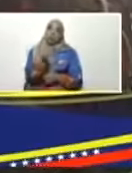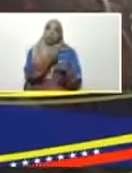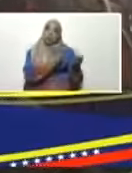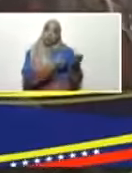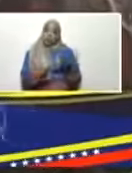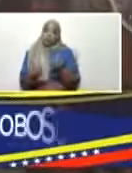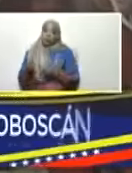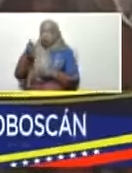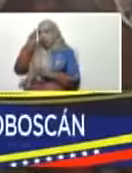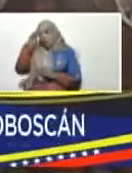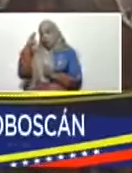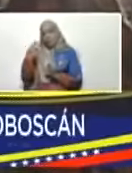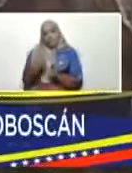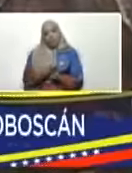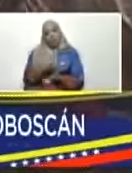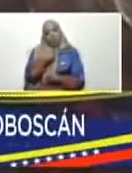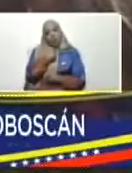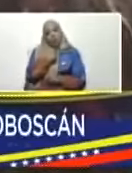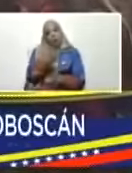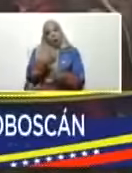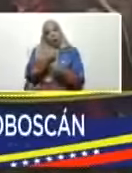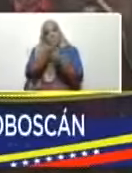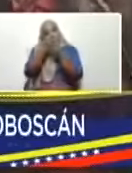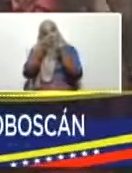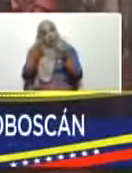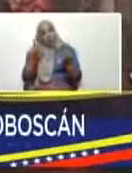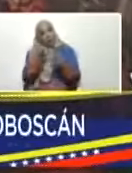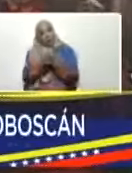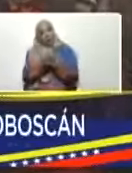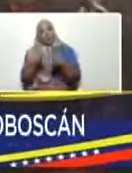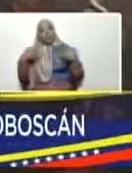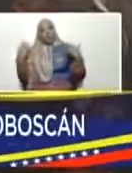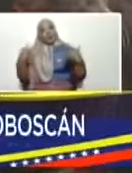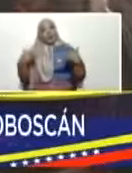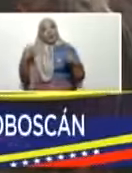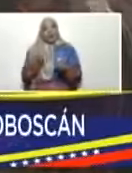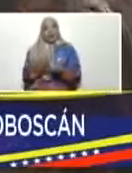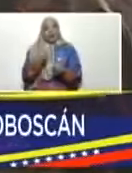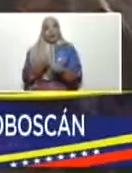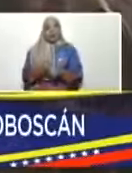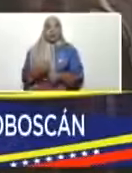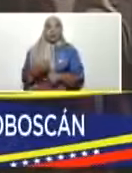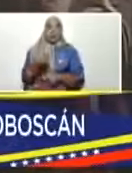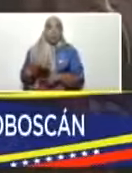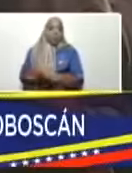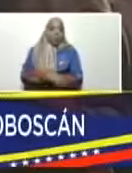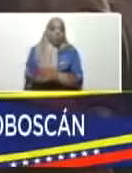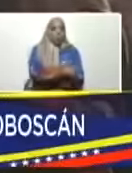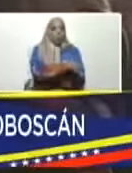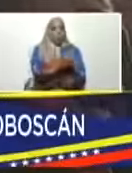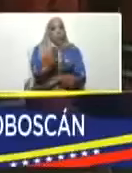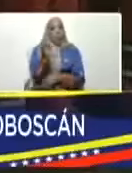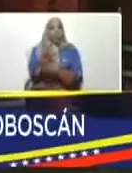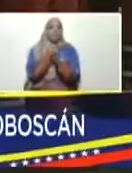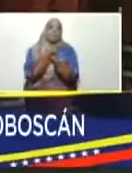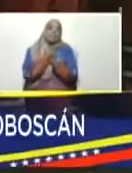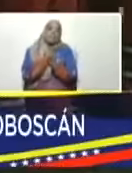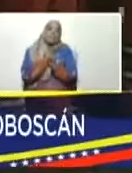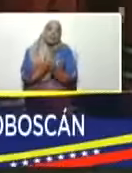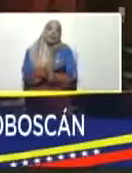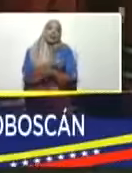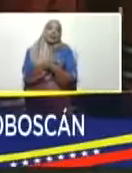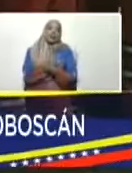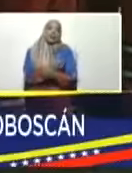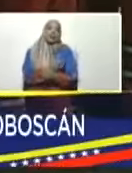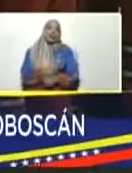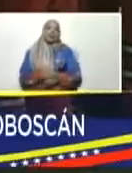mucha admiración y sobre todo con un júbilo tremendo, porque estos trabajadores tienen horas y horas esperándolo con muchísimo amor. Tenía